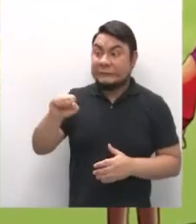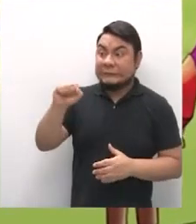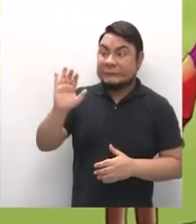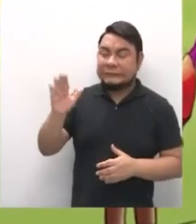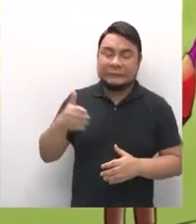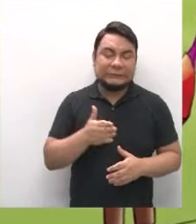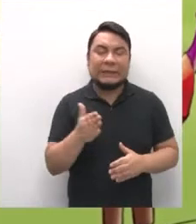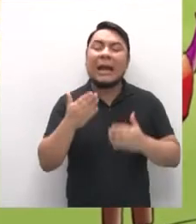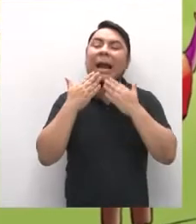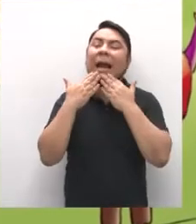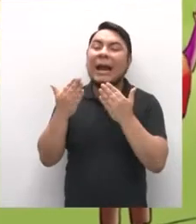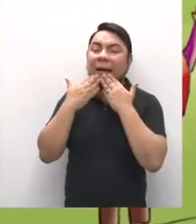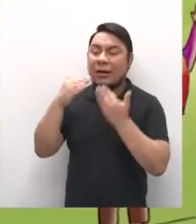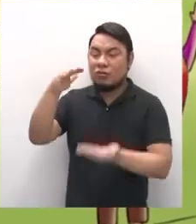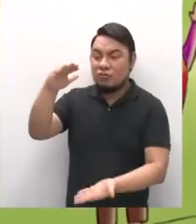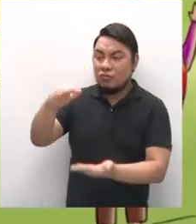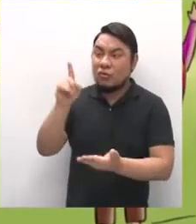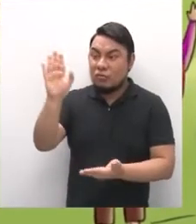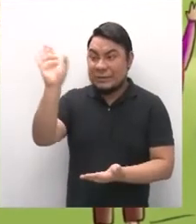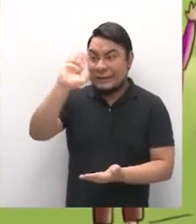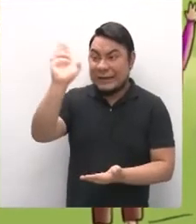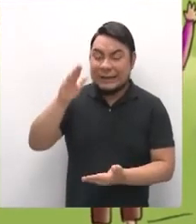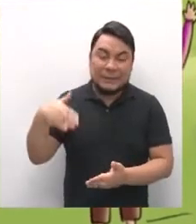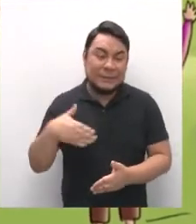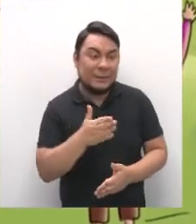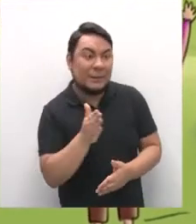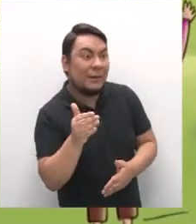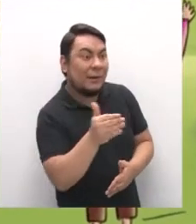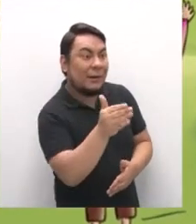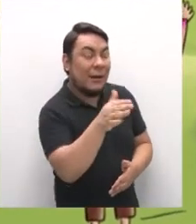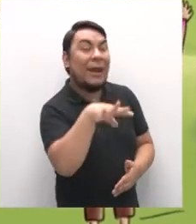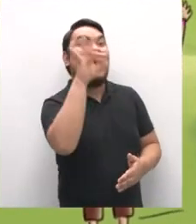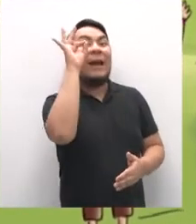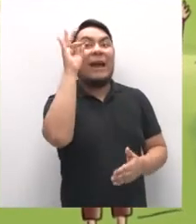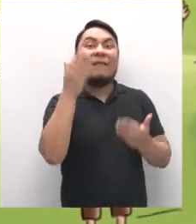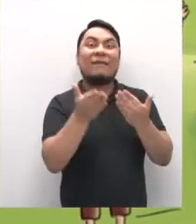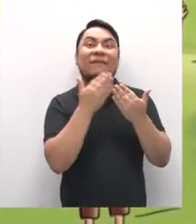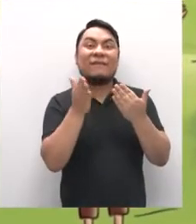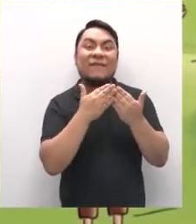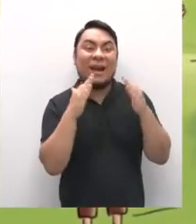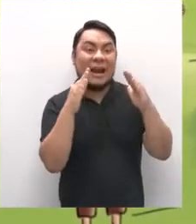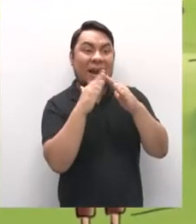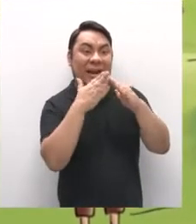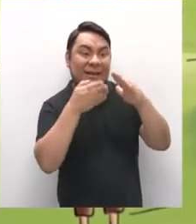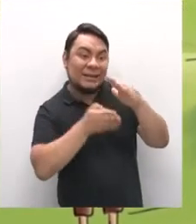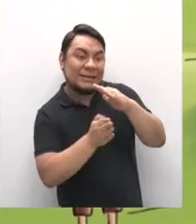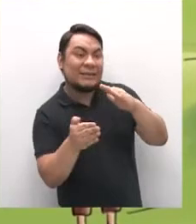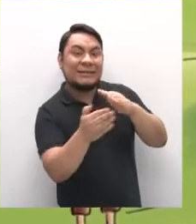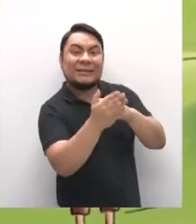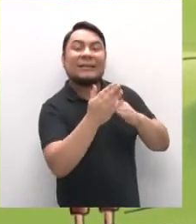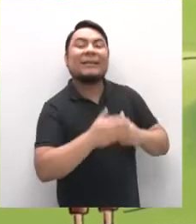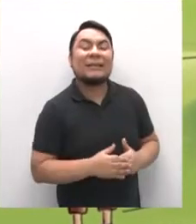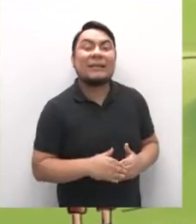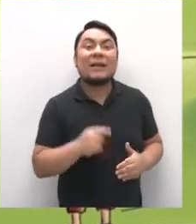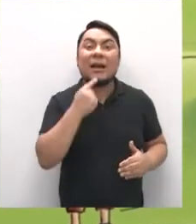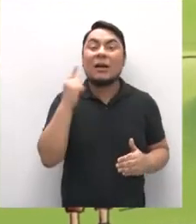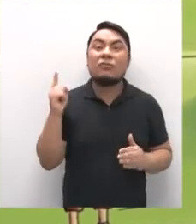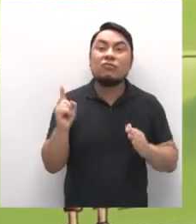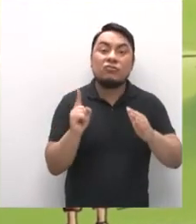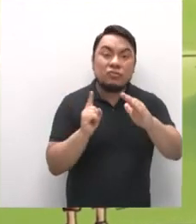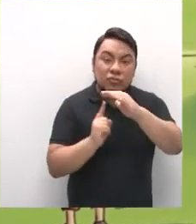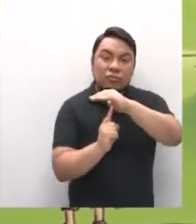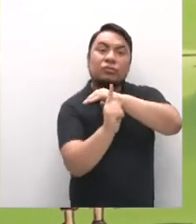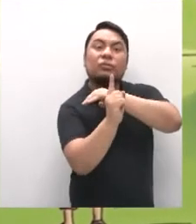Jacinto agradeció al Muki y se despidió. Fácilmente encontró su camino en el laberinto, salió de la